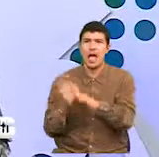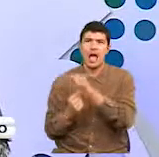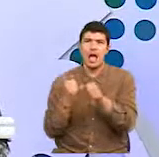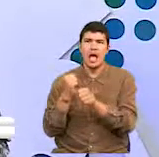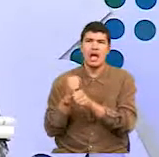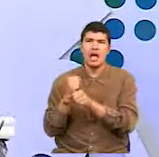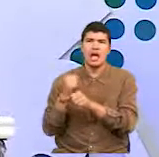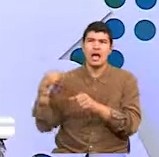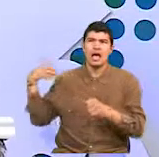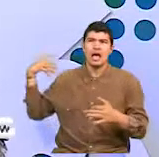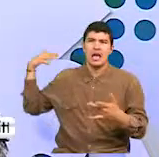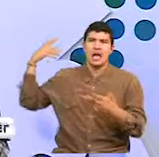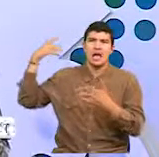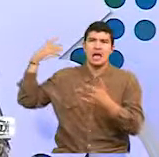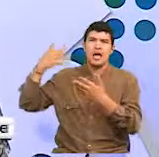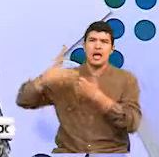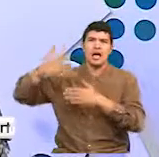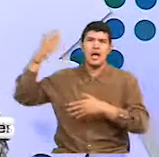de muchos años atrás.